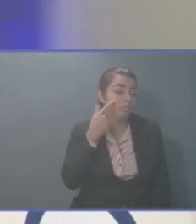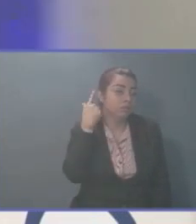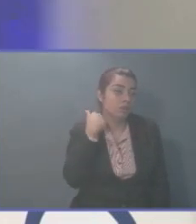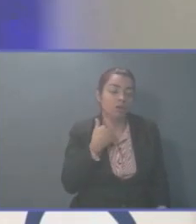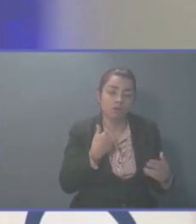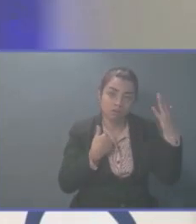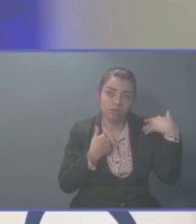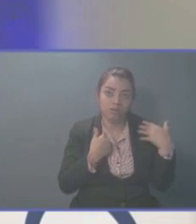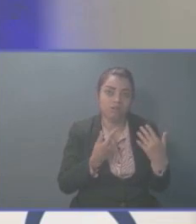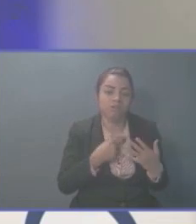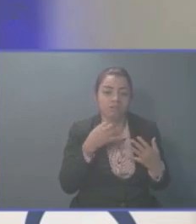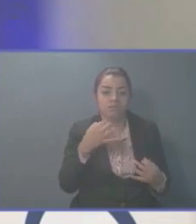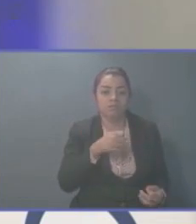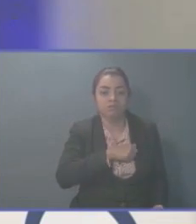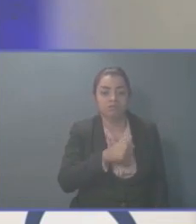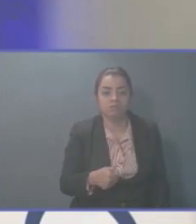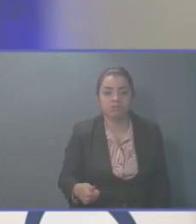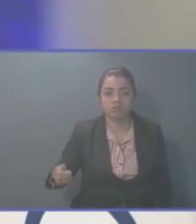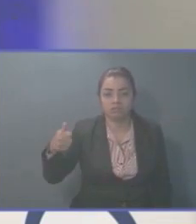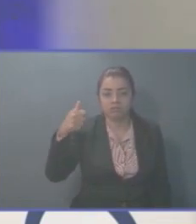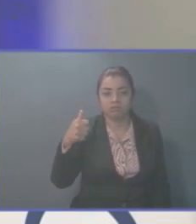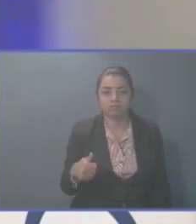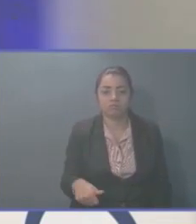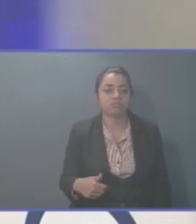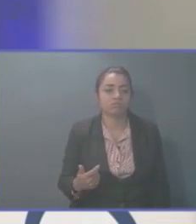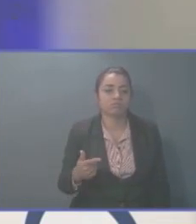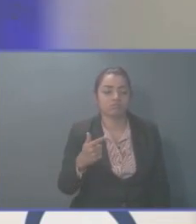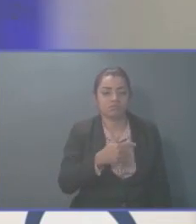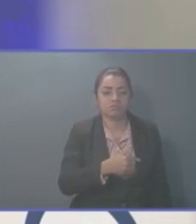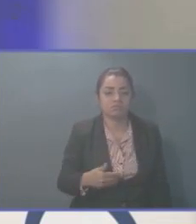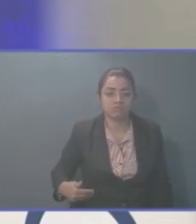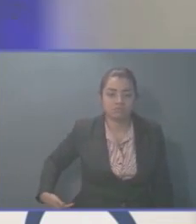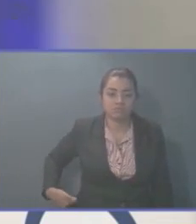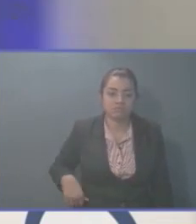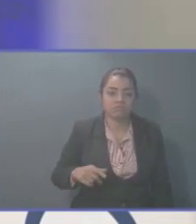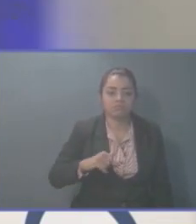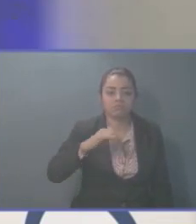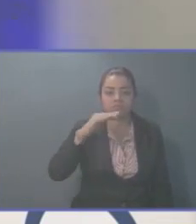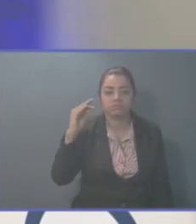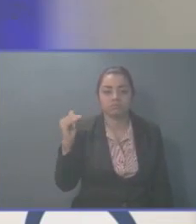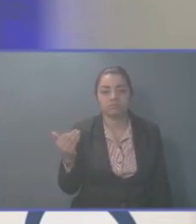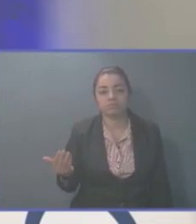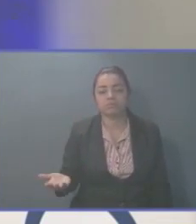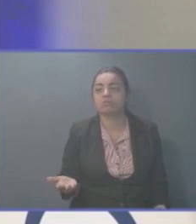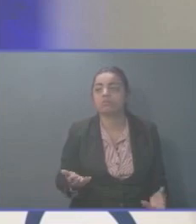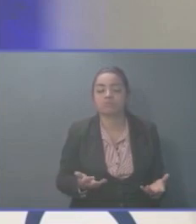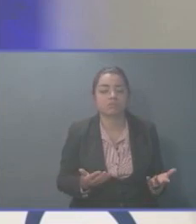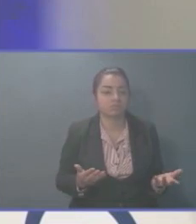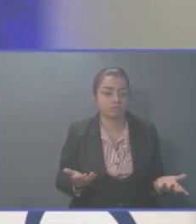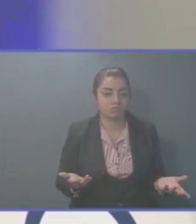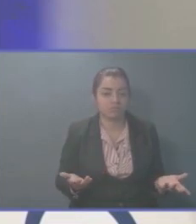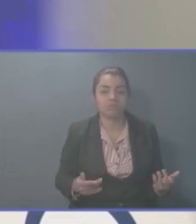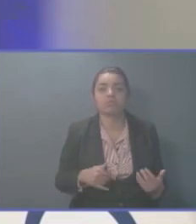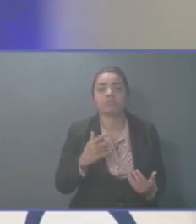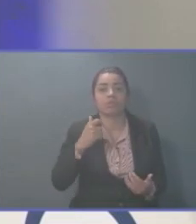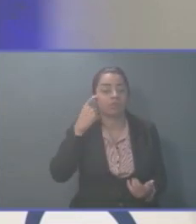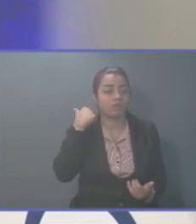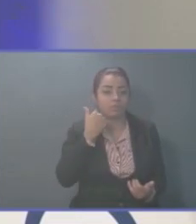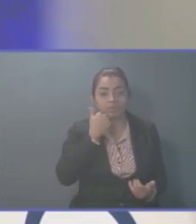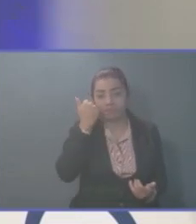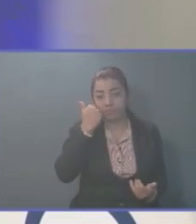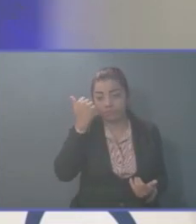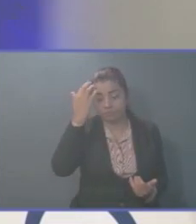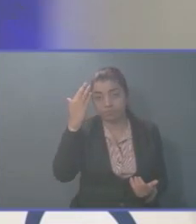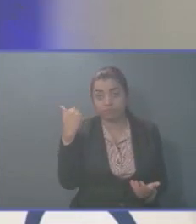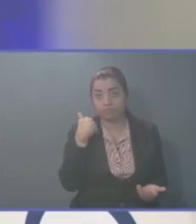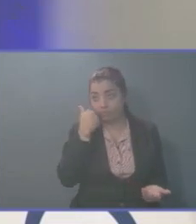estamos ejerciendo la función pública, y en este caso el presidente de la República. Por eso yo hacía un llamado a los jóvenes y a las jóvenes, porque a